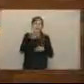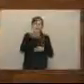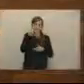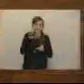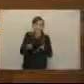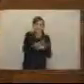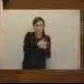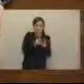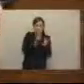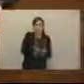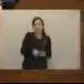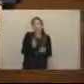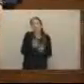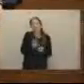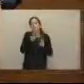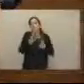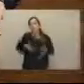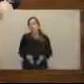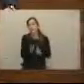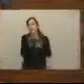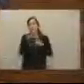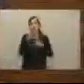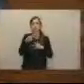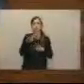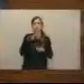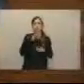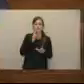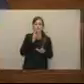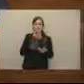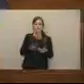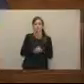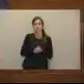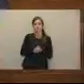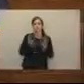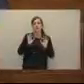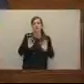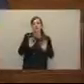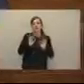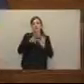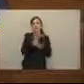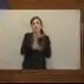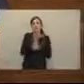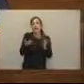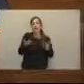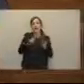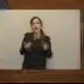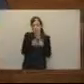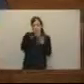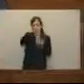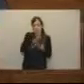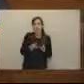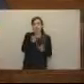económico o afectivo de hijos y nietos. Son parte fundamental de nuestra sociedad y debe ser capaz de aprovechar sus